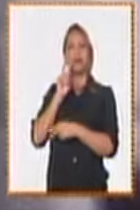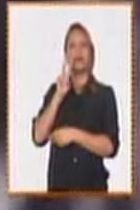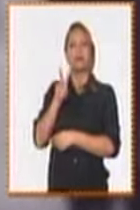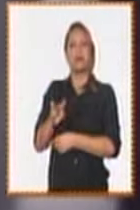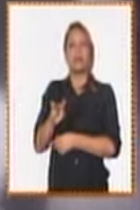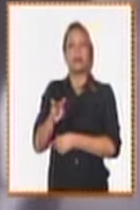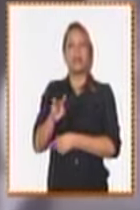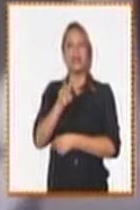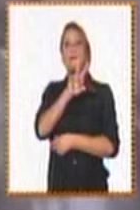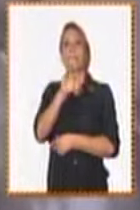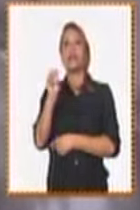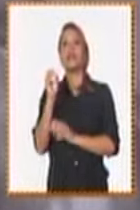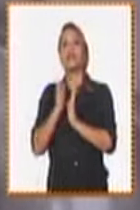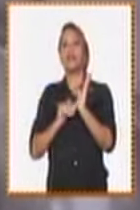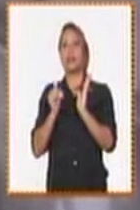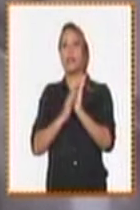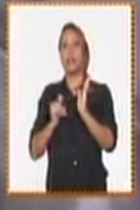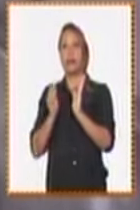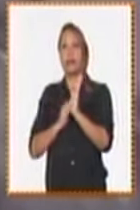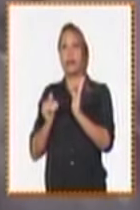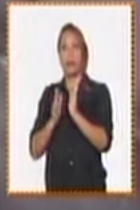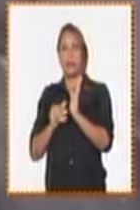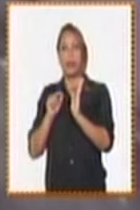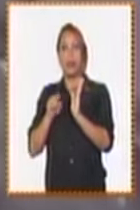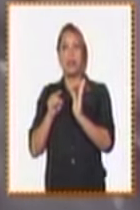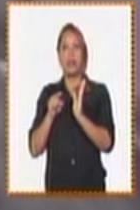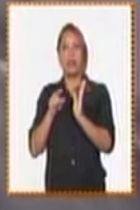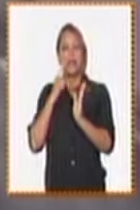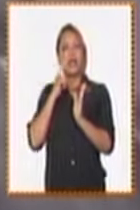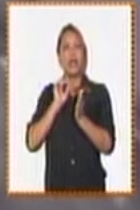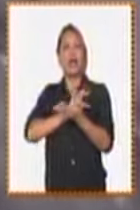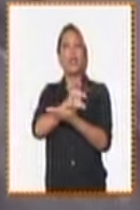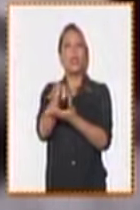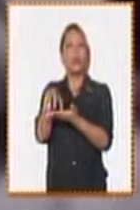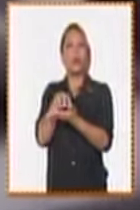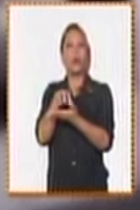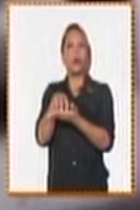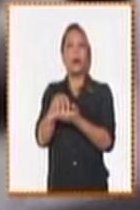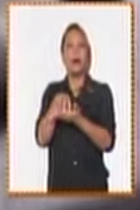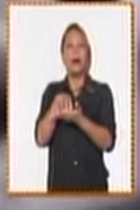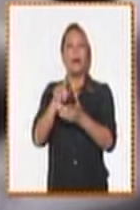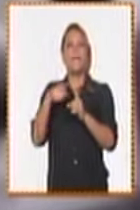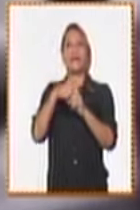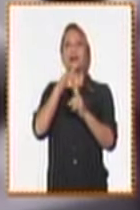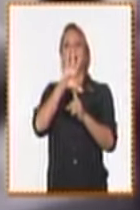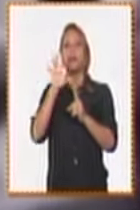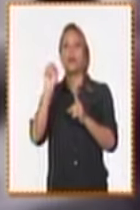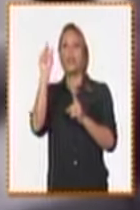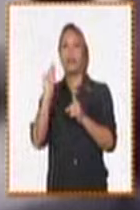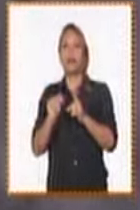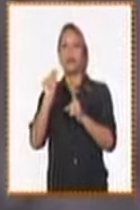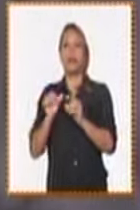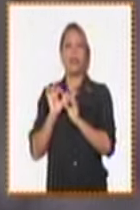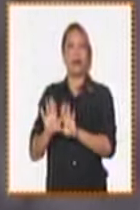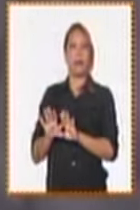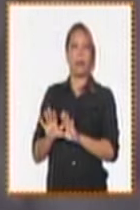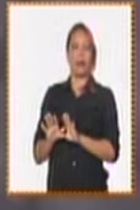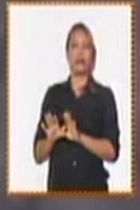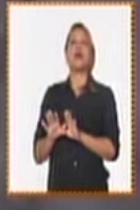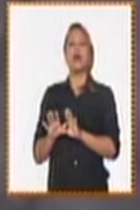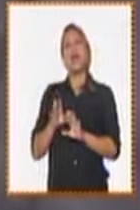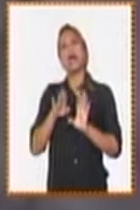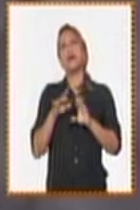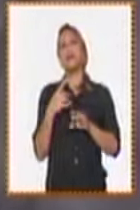hacía 20 meses que aquí estaban asentados más de 50 hombres. Y nosotros muchas veces